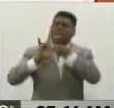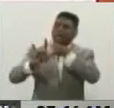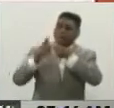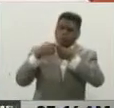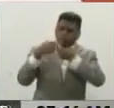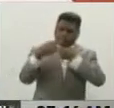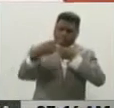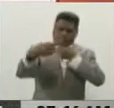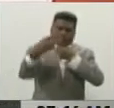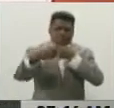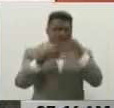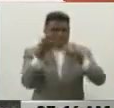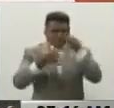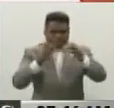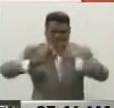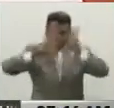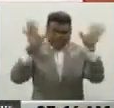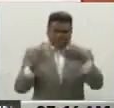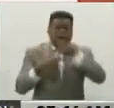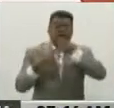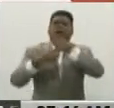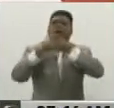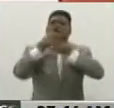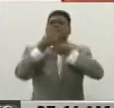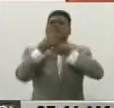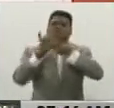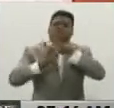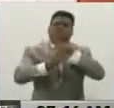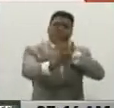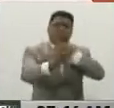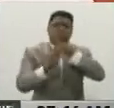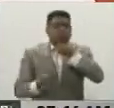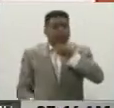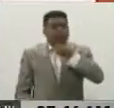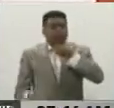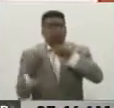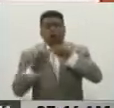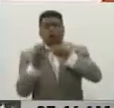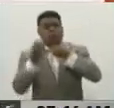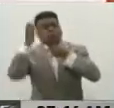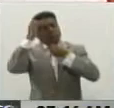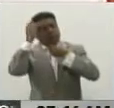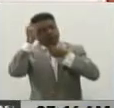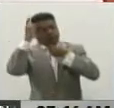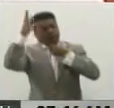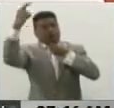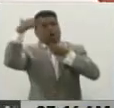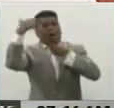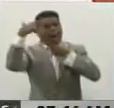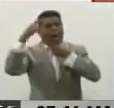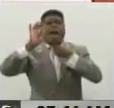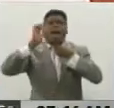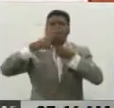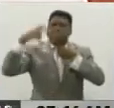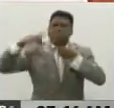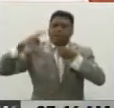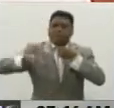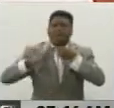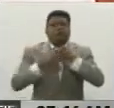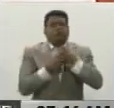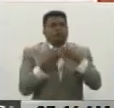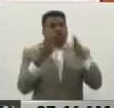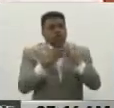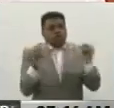es desde las capacidades que podamos intercambiar de nuestras capacidades reales. Y eso se basa en la andragogía, ¿no?